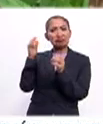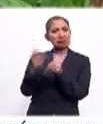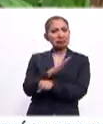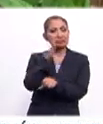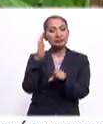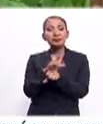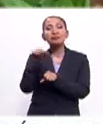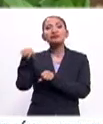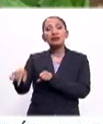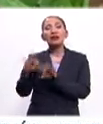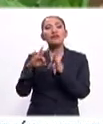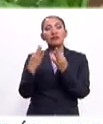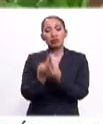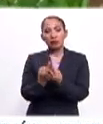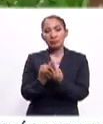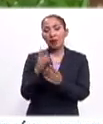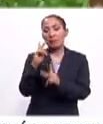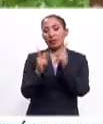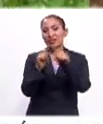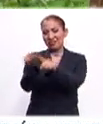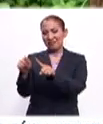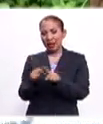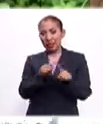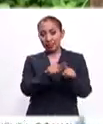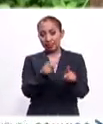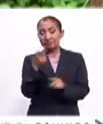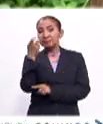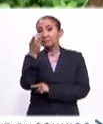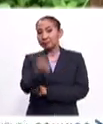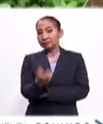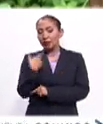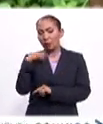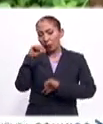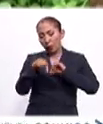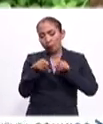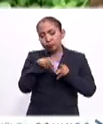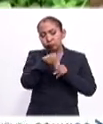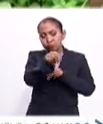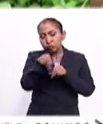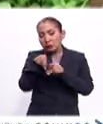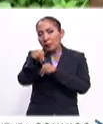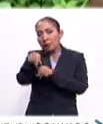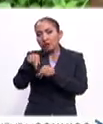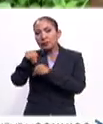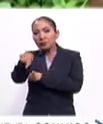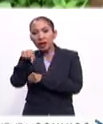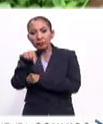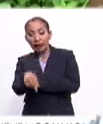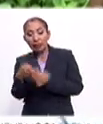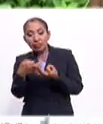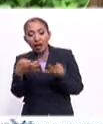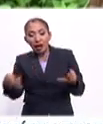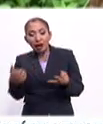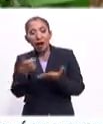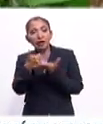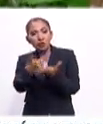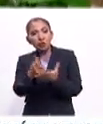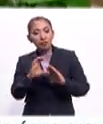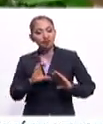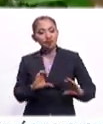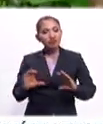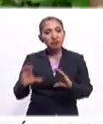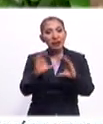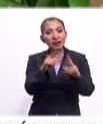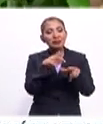excelente a este tipo de cuestiones, pero esta manera de ir sembrando así hace que el suelo se cuide,